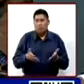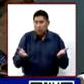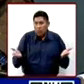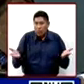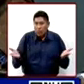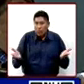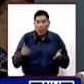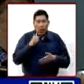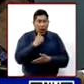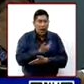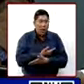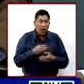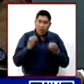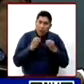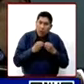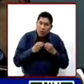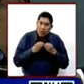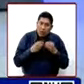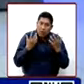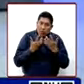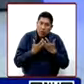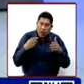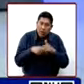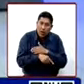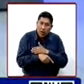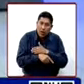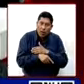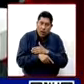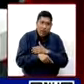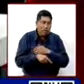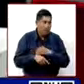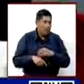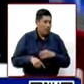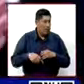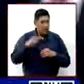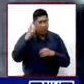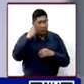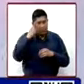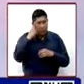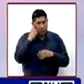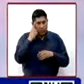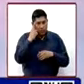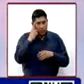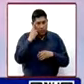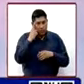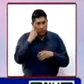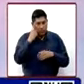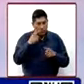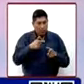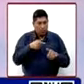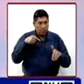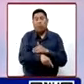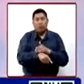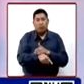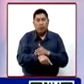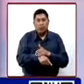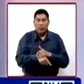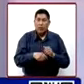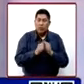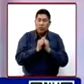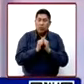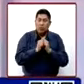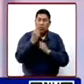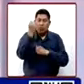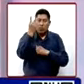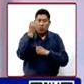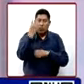prácticamente. Claro. La hija más implicada en esto, qué terrible. Y bueno, con una estabilidad psicológica fría en realidad. Sí. ¿Por qué? Porque han estado conviviendo de